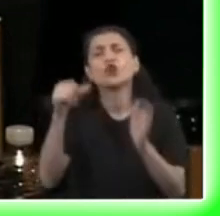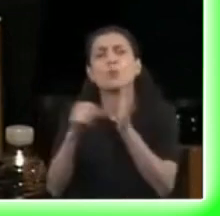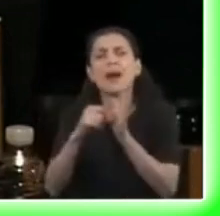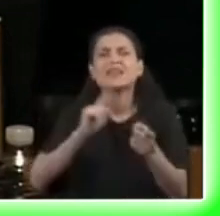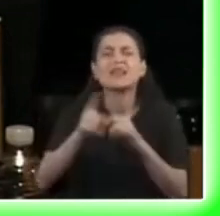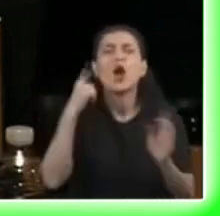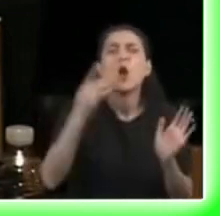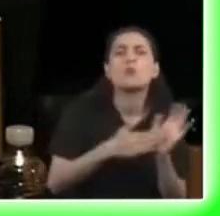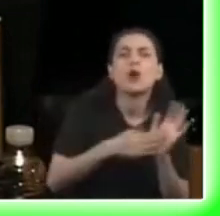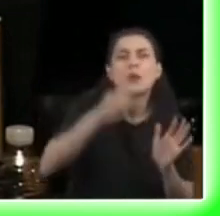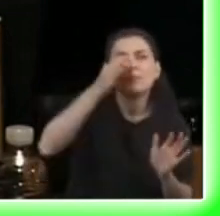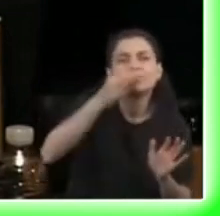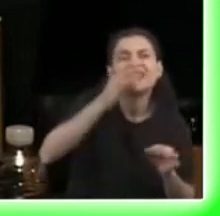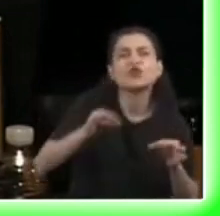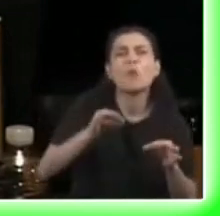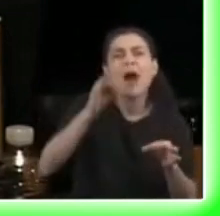testeaba tan poco?